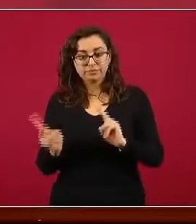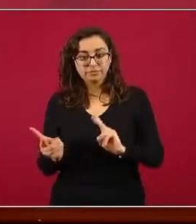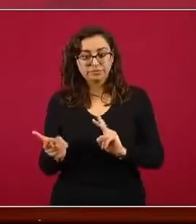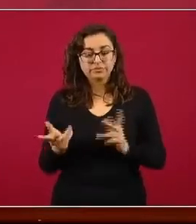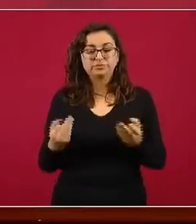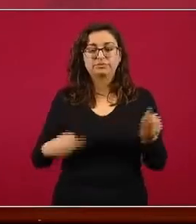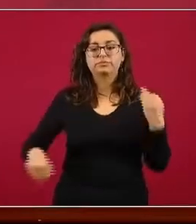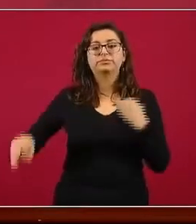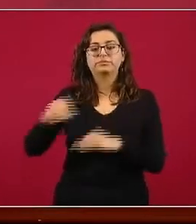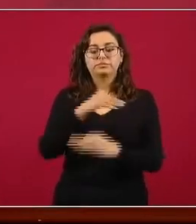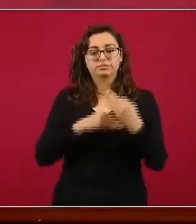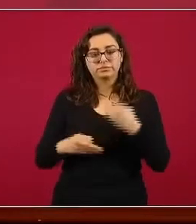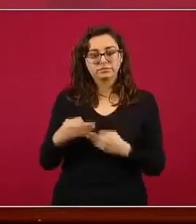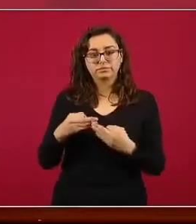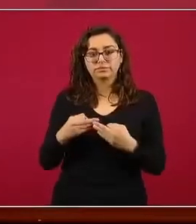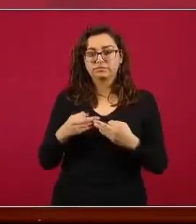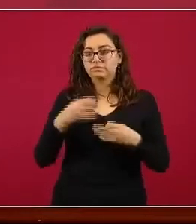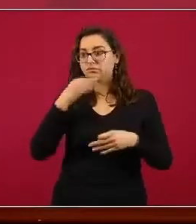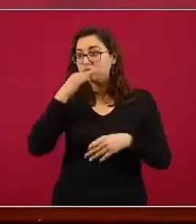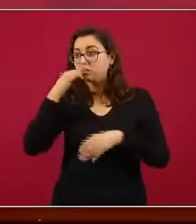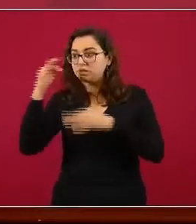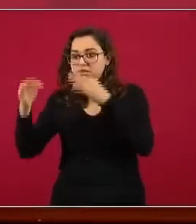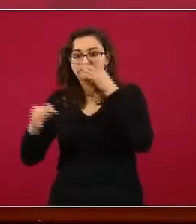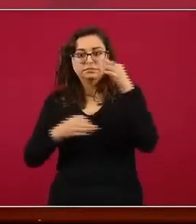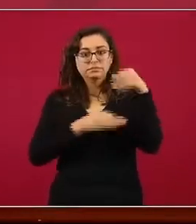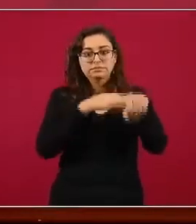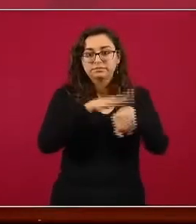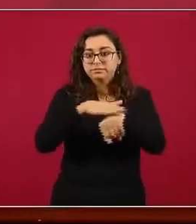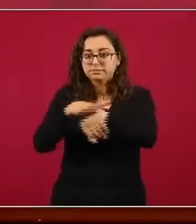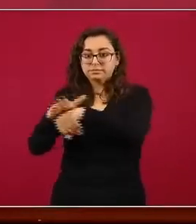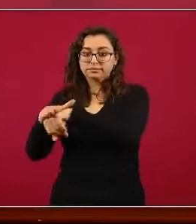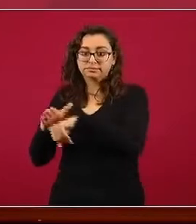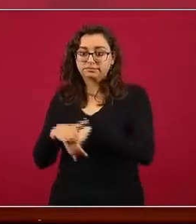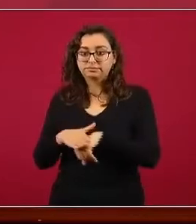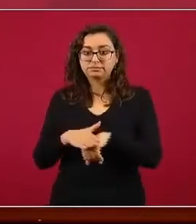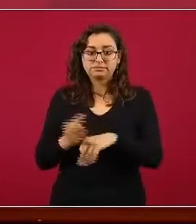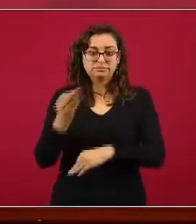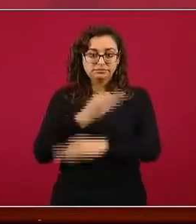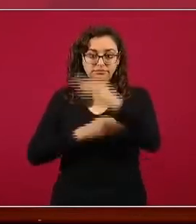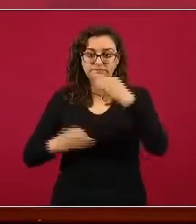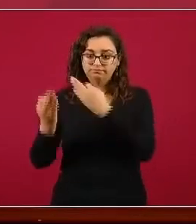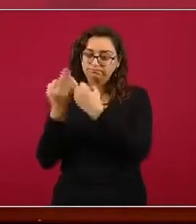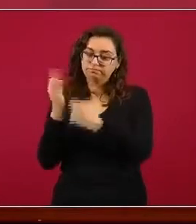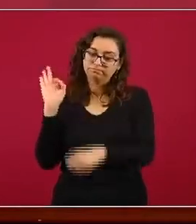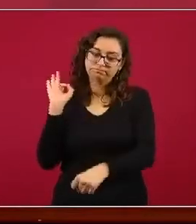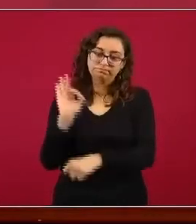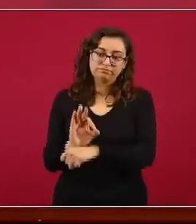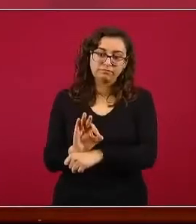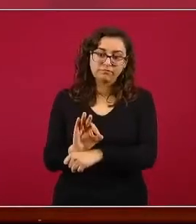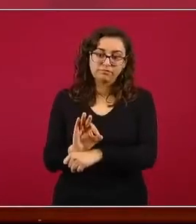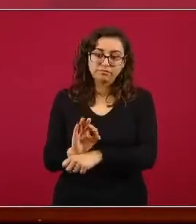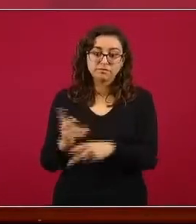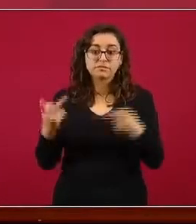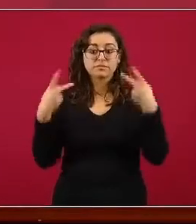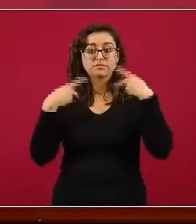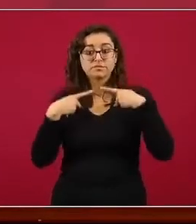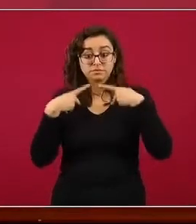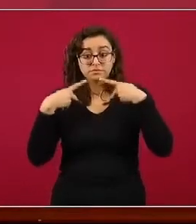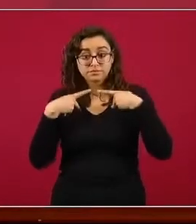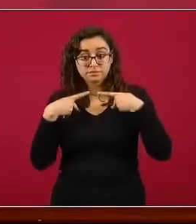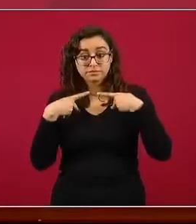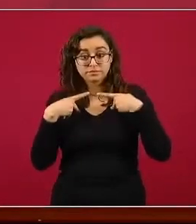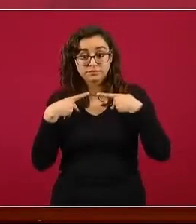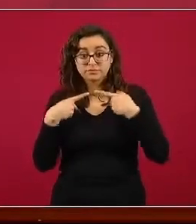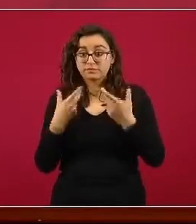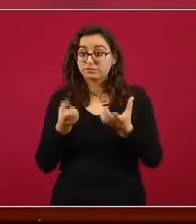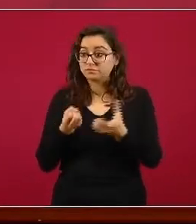vecinos, el correr la voz para ayudar a que todo mundo se proteja. Si las personas